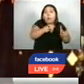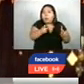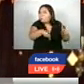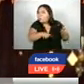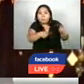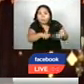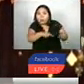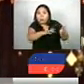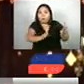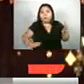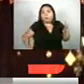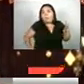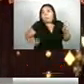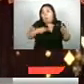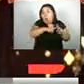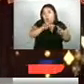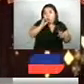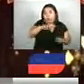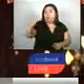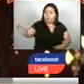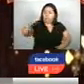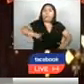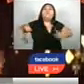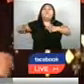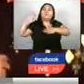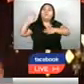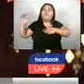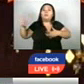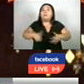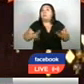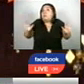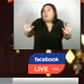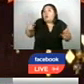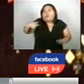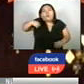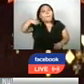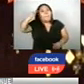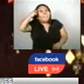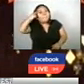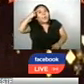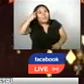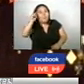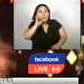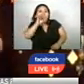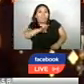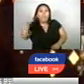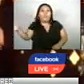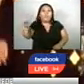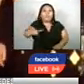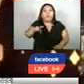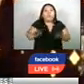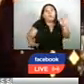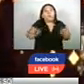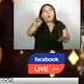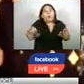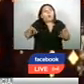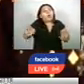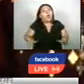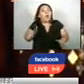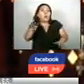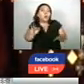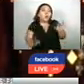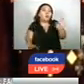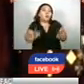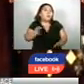del país, a pesar de que prometió venir a enfrentar la justicia. Me imagino que cuando dijo que venía a enfrentar la justicia, se refería a la